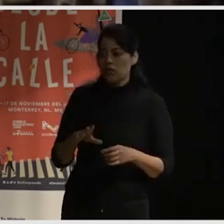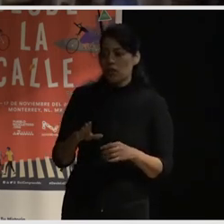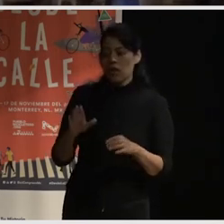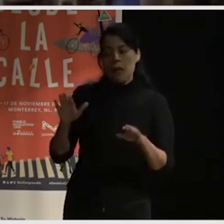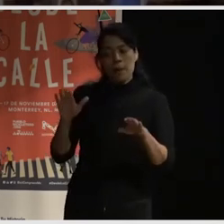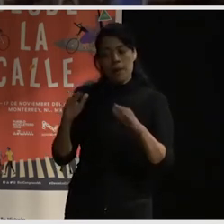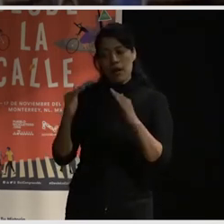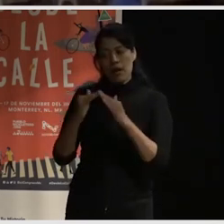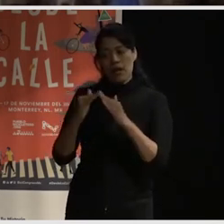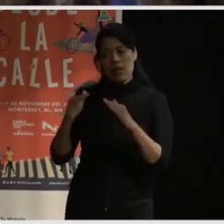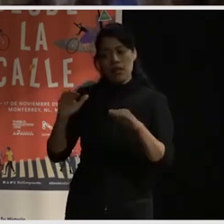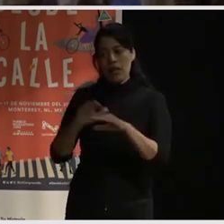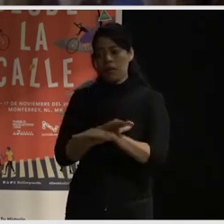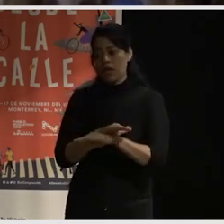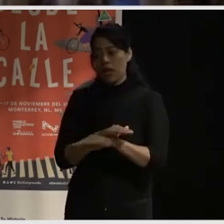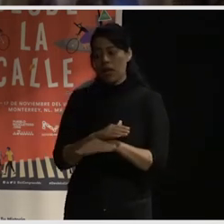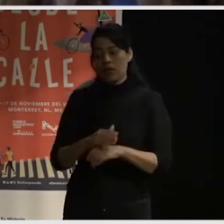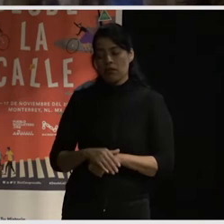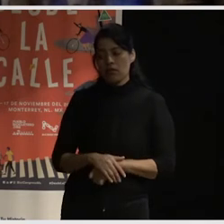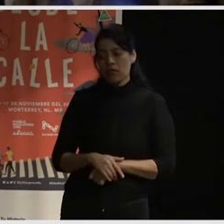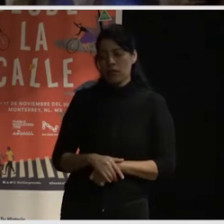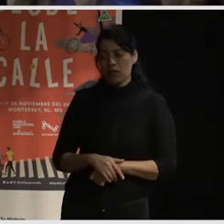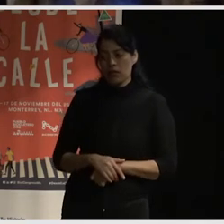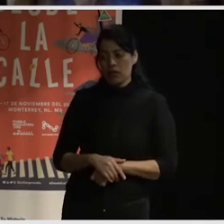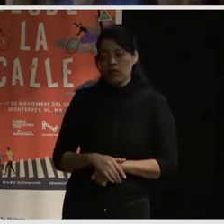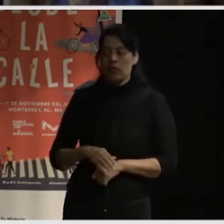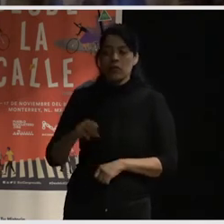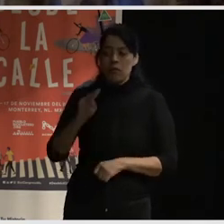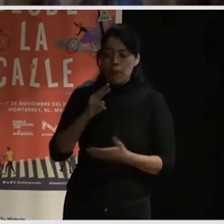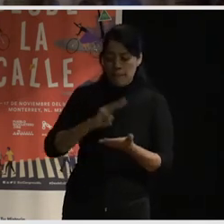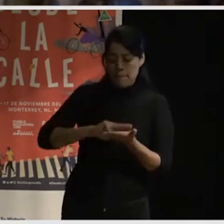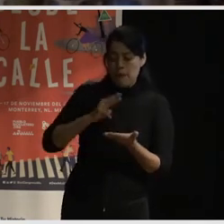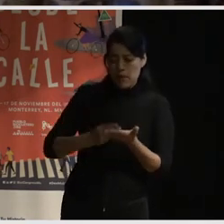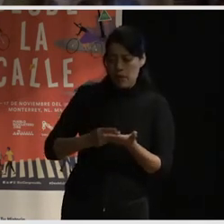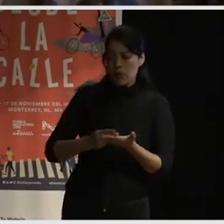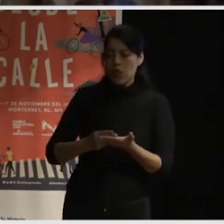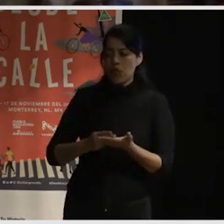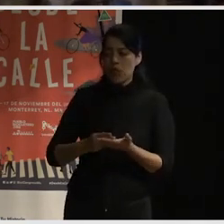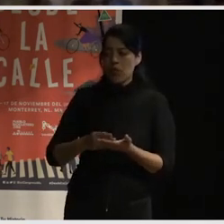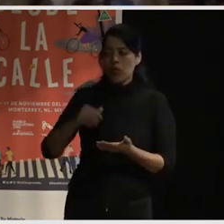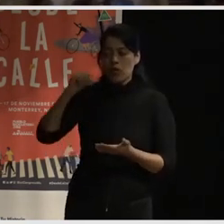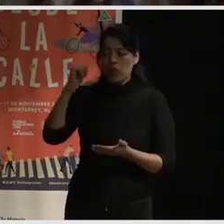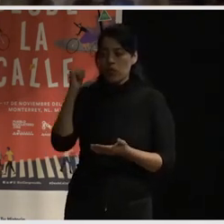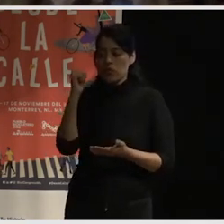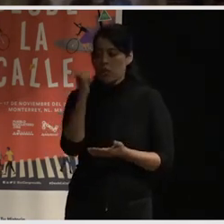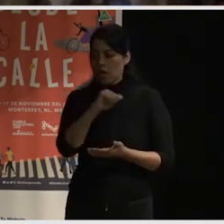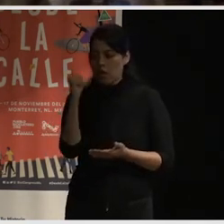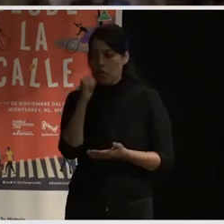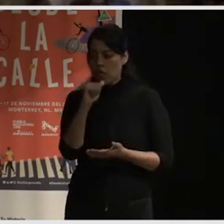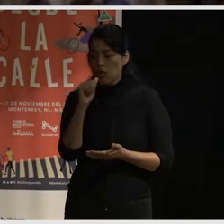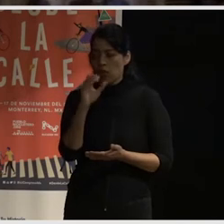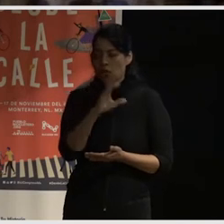empecé este por su parte modos este acapulco cancún